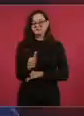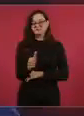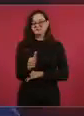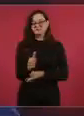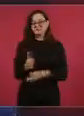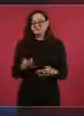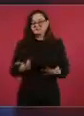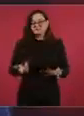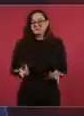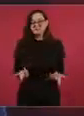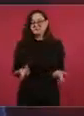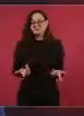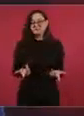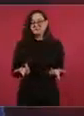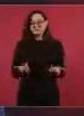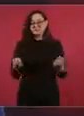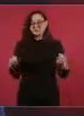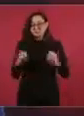No se puede.